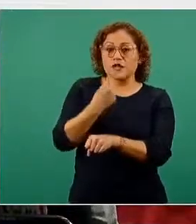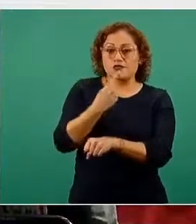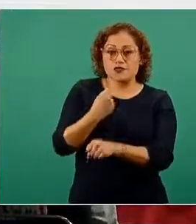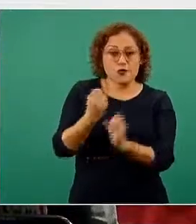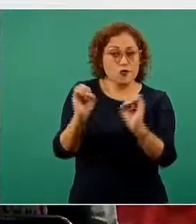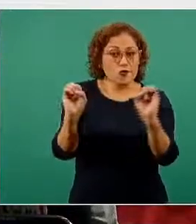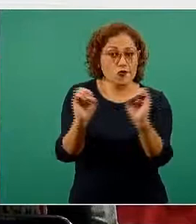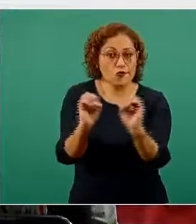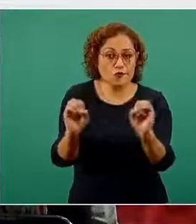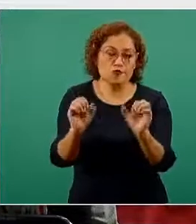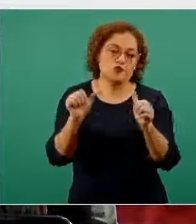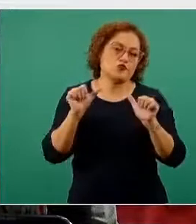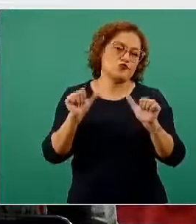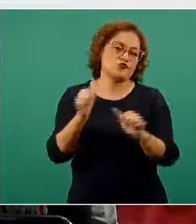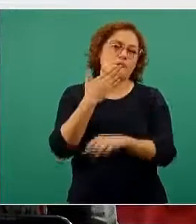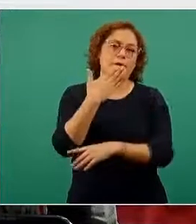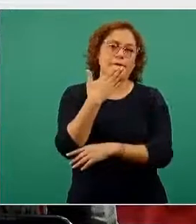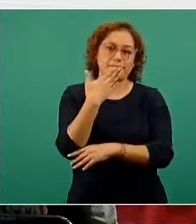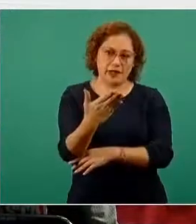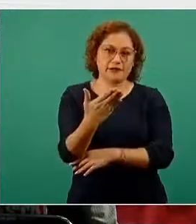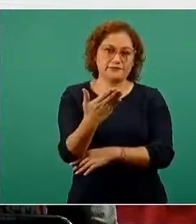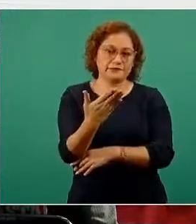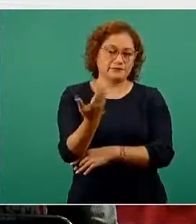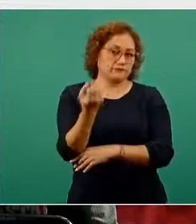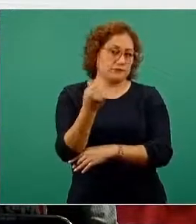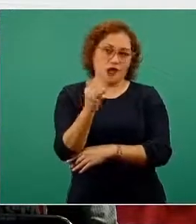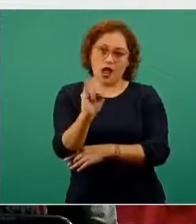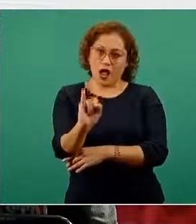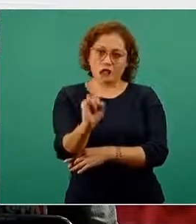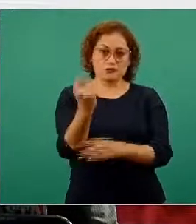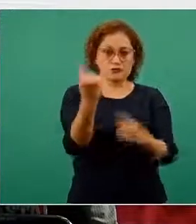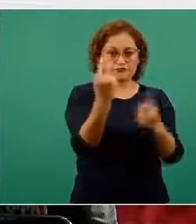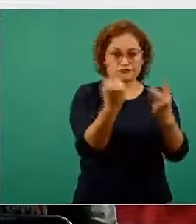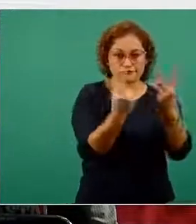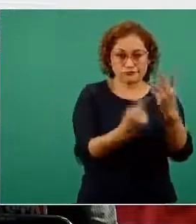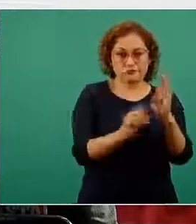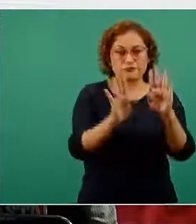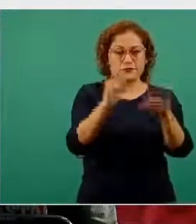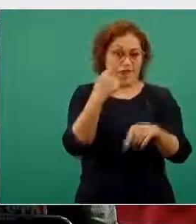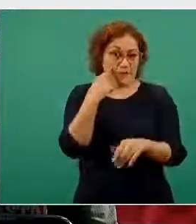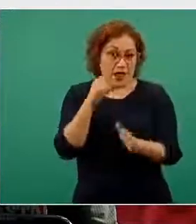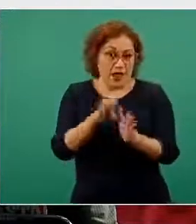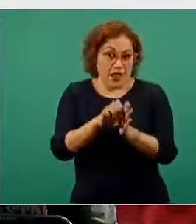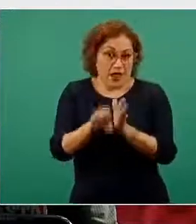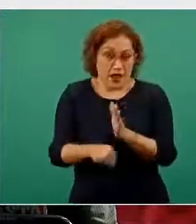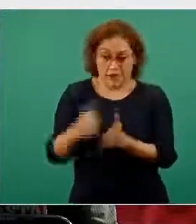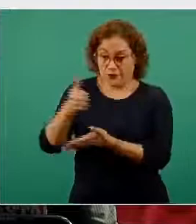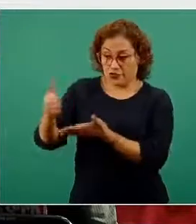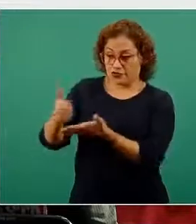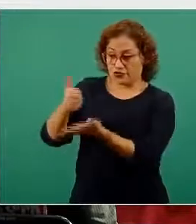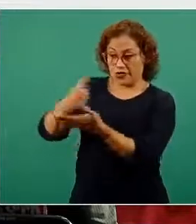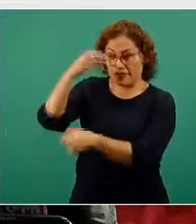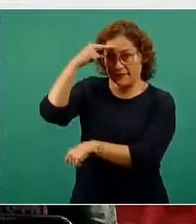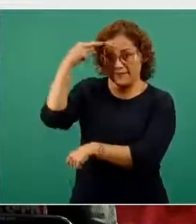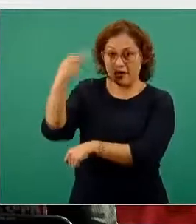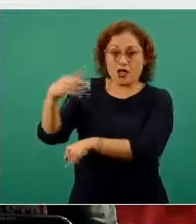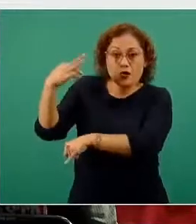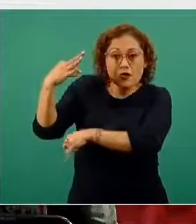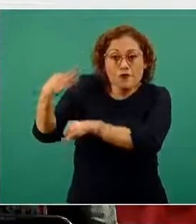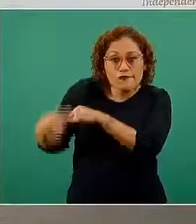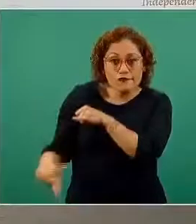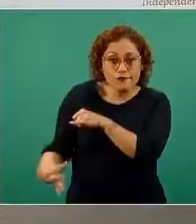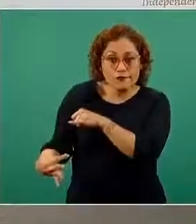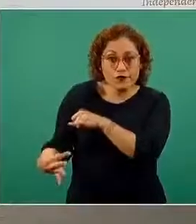orden, de acuerdo a la intensidad epidémica, están seleccionados. Pongo un ejemplo, la Ciudad de México aparece aquí al final, y podría surgir